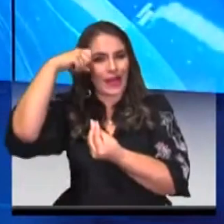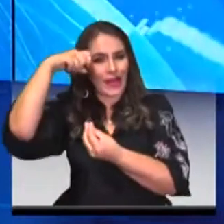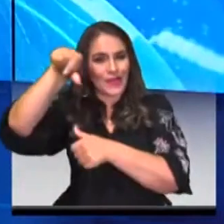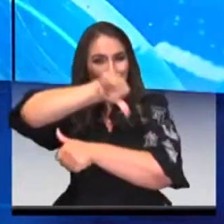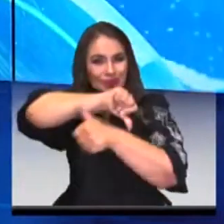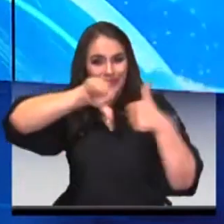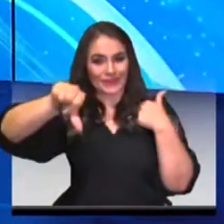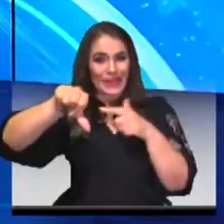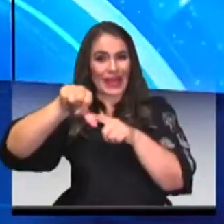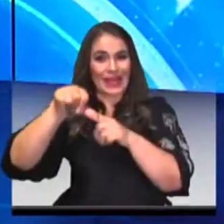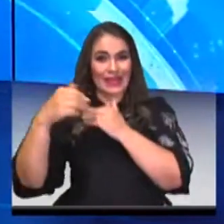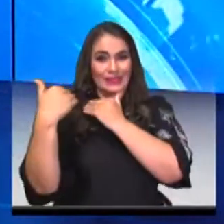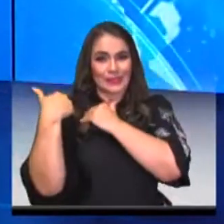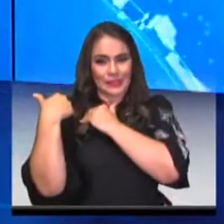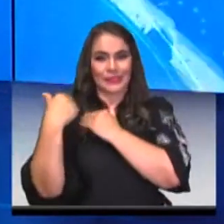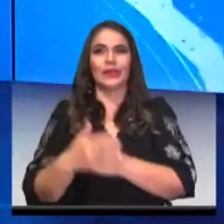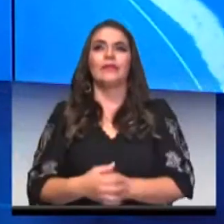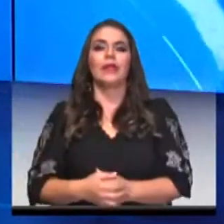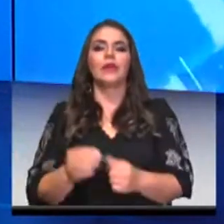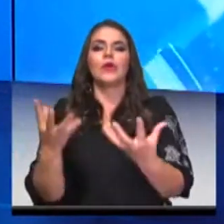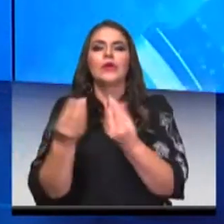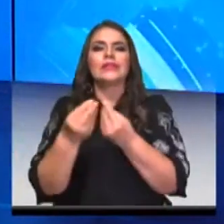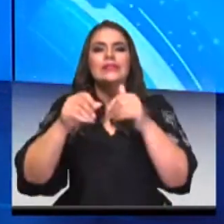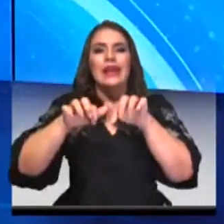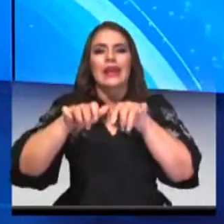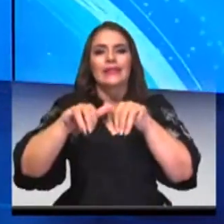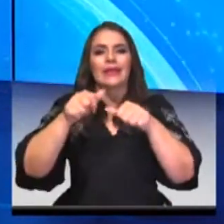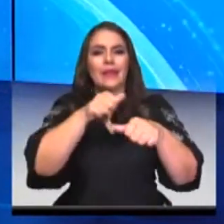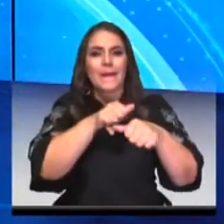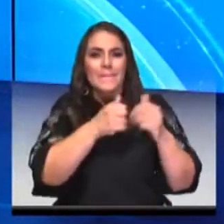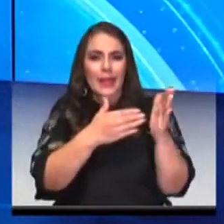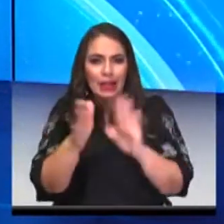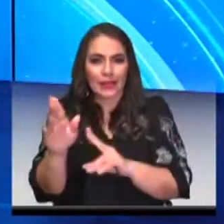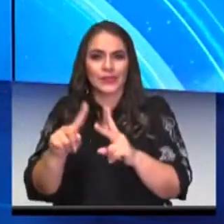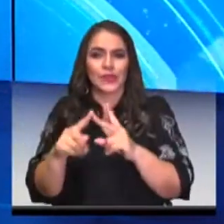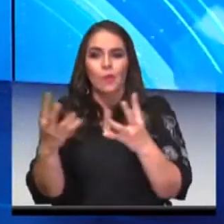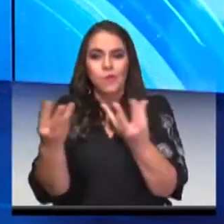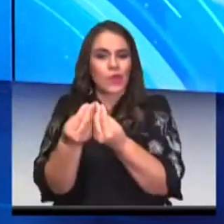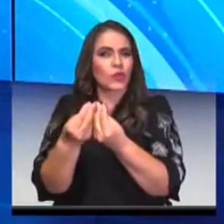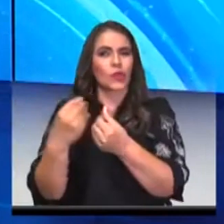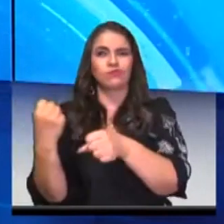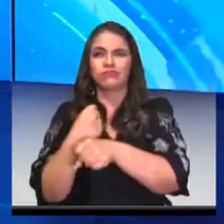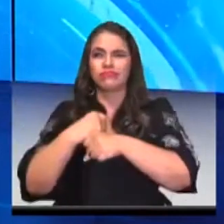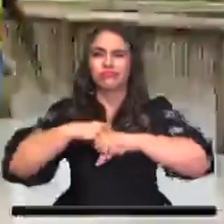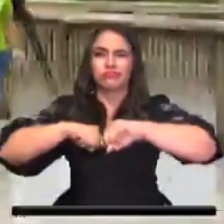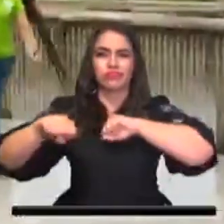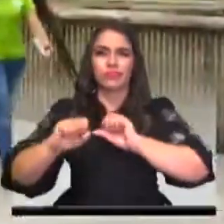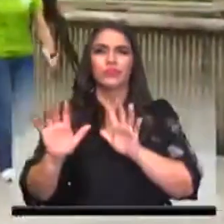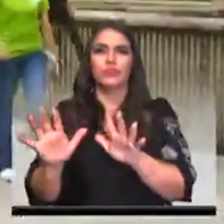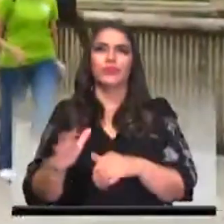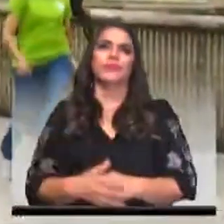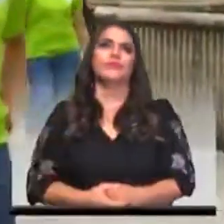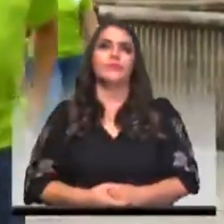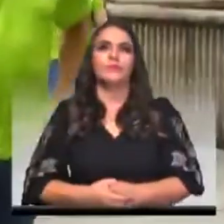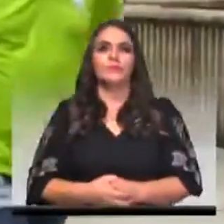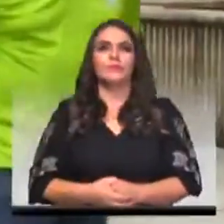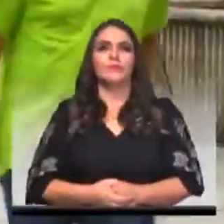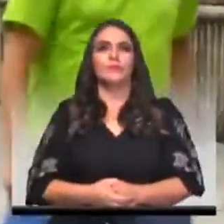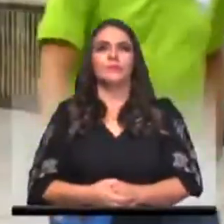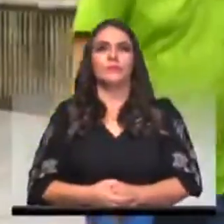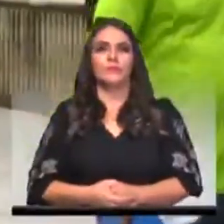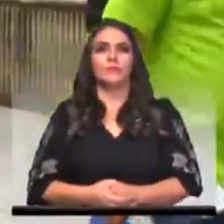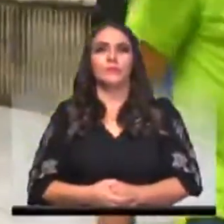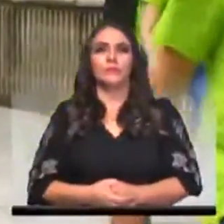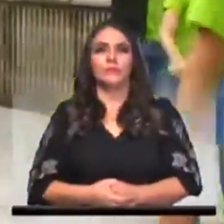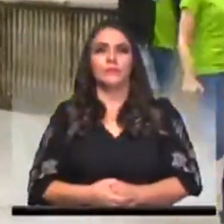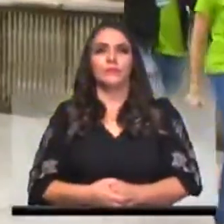luis fernando suárez vélez y por supuesto por la secretaria de planeación claudio garcía para los integrantes del